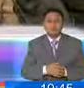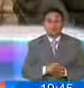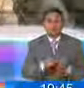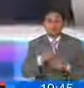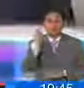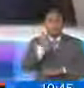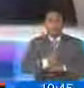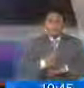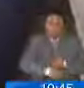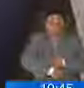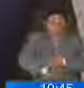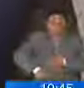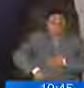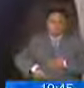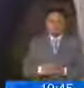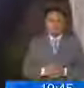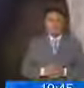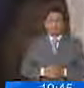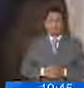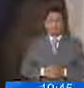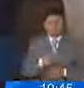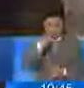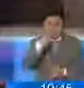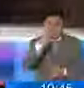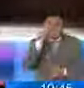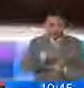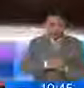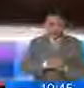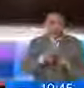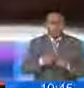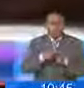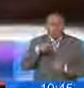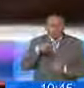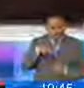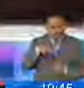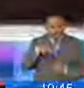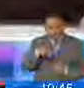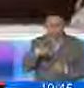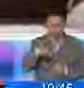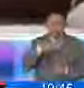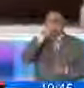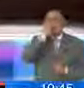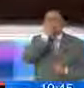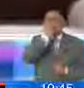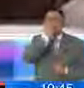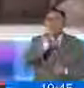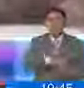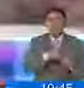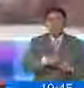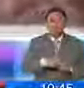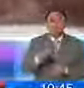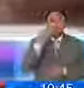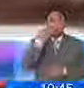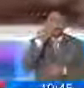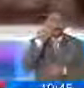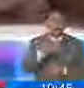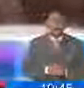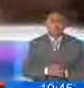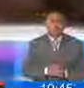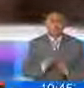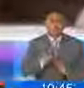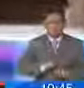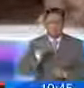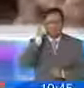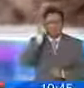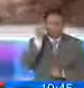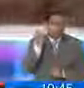cesárea. Recordemos que fuimos testigos de sus primeros pasos, sus primeros dientes cuando aprendieron a decir mamá, y su inquietud por